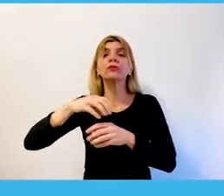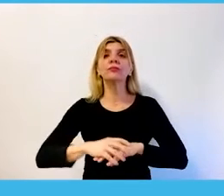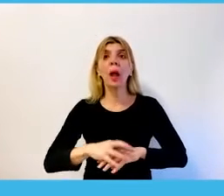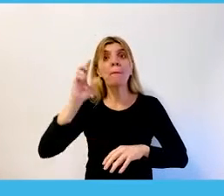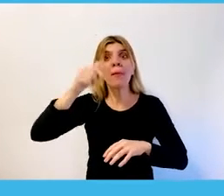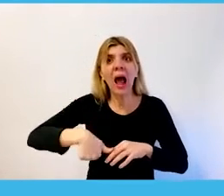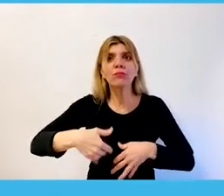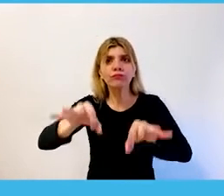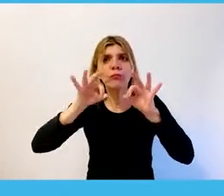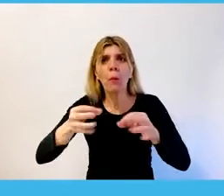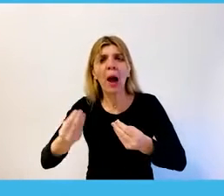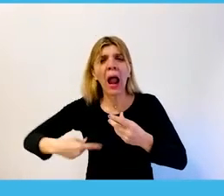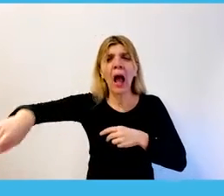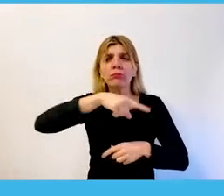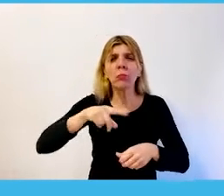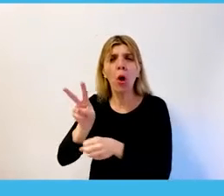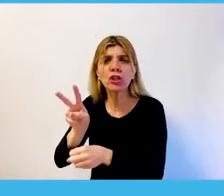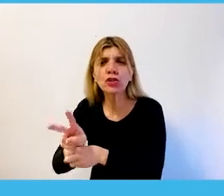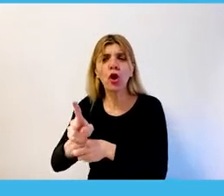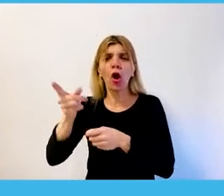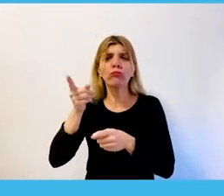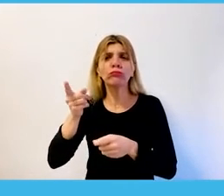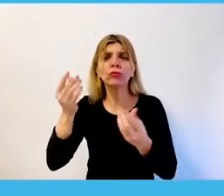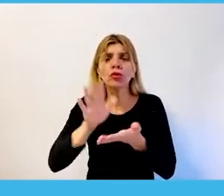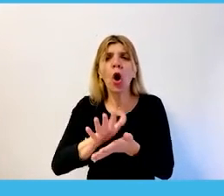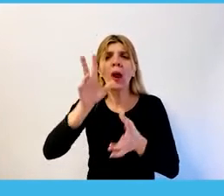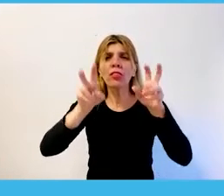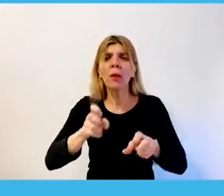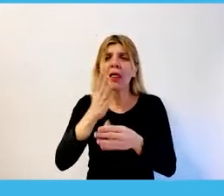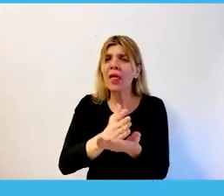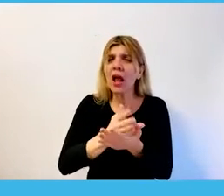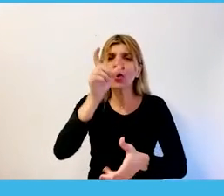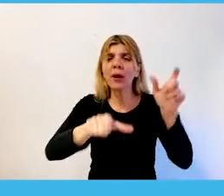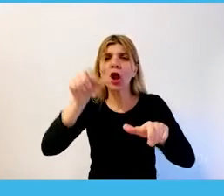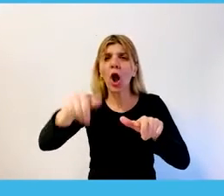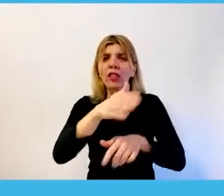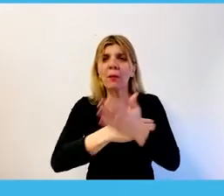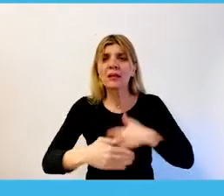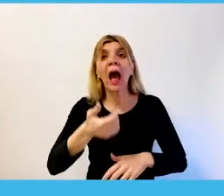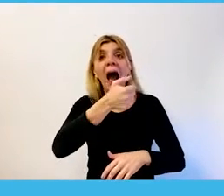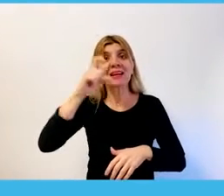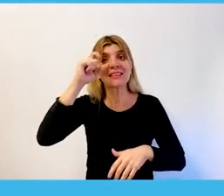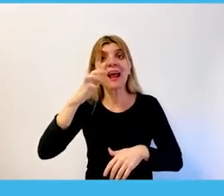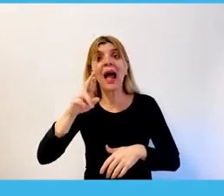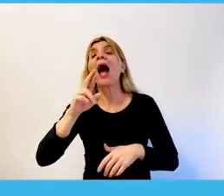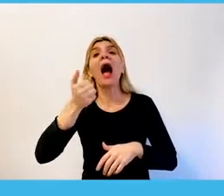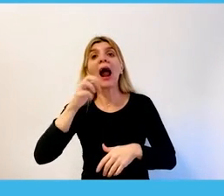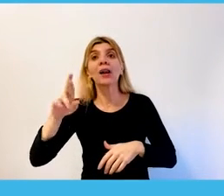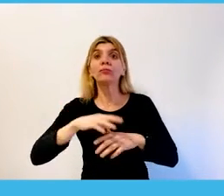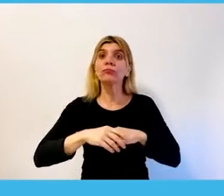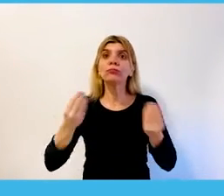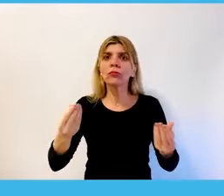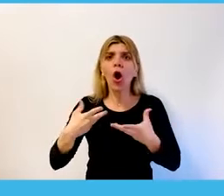ir recibiendo el ingreso de fondos que sirven para la jerarquización de las áreas